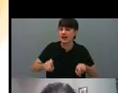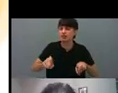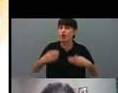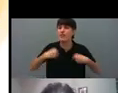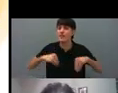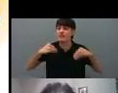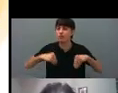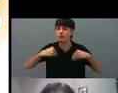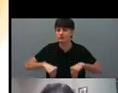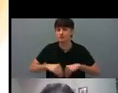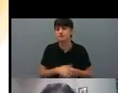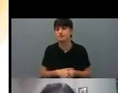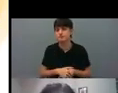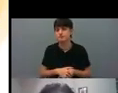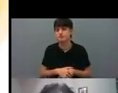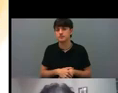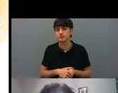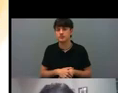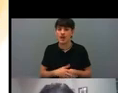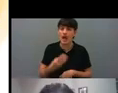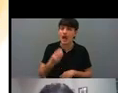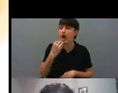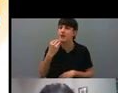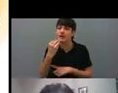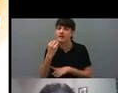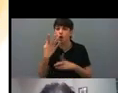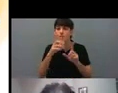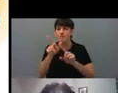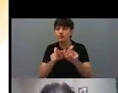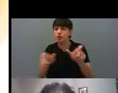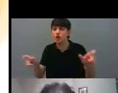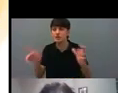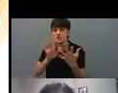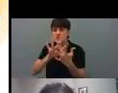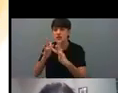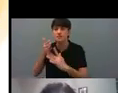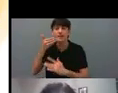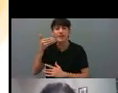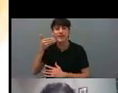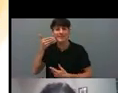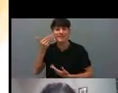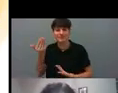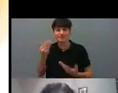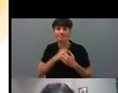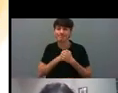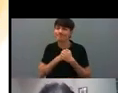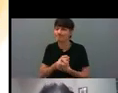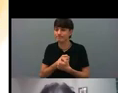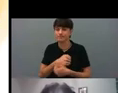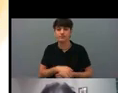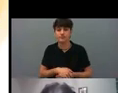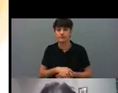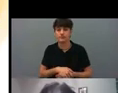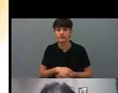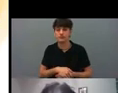disfrutar, de nutrirse de alimentos y de personas que nos quieren y a las que queremos, y no